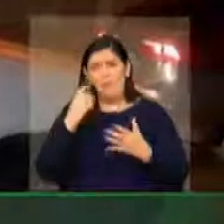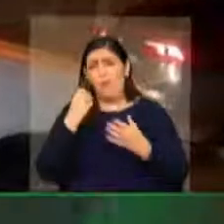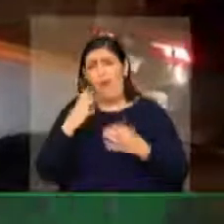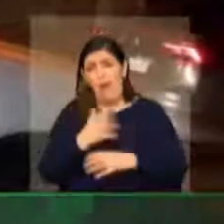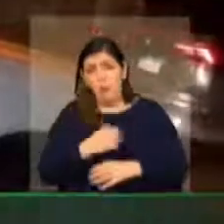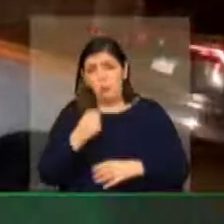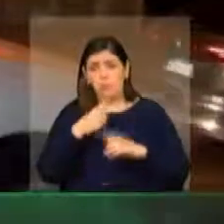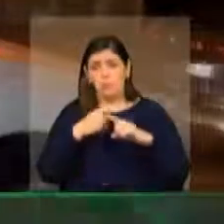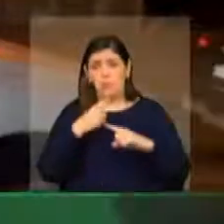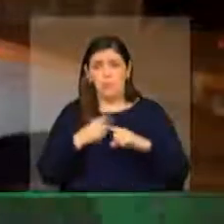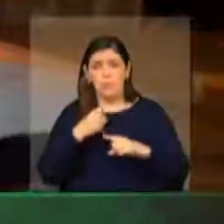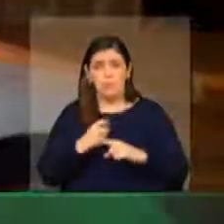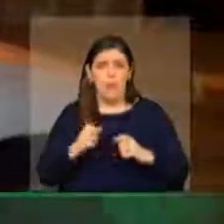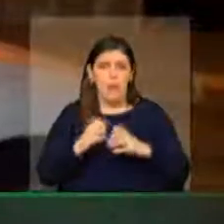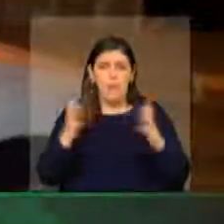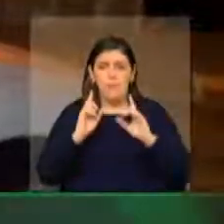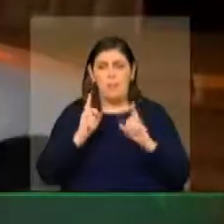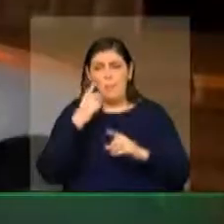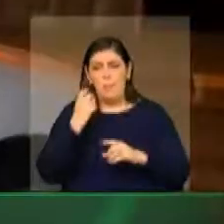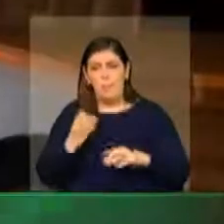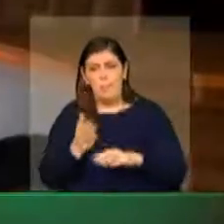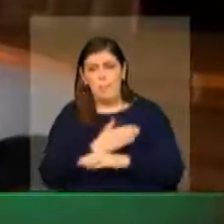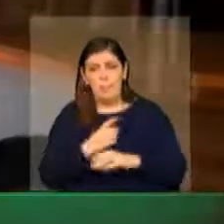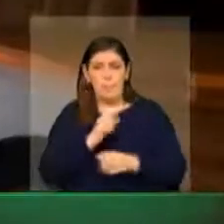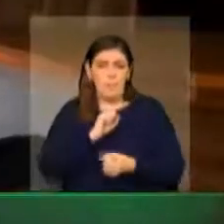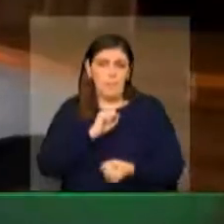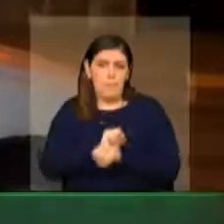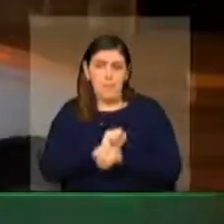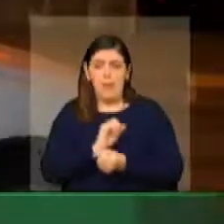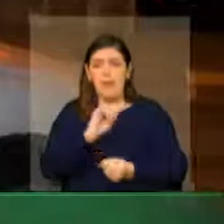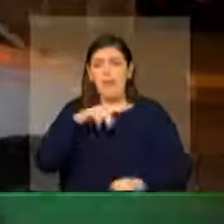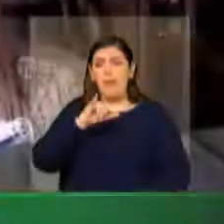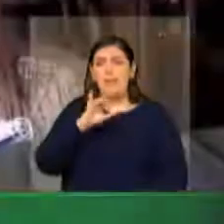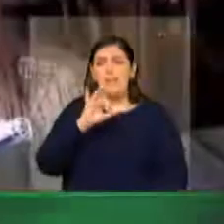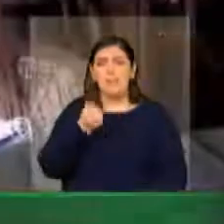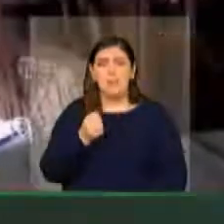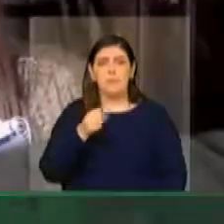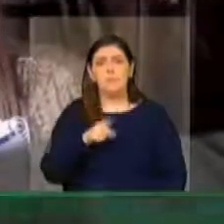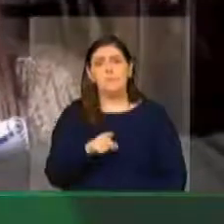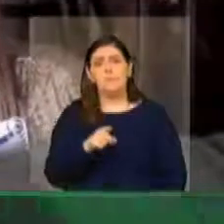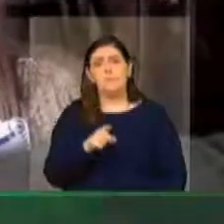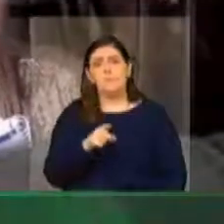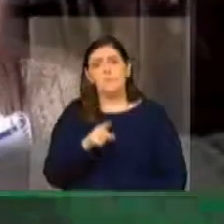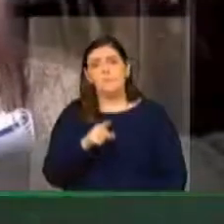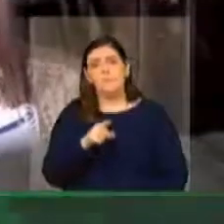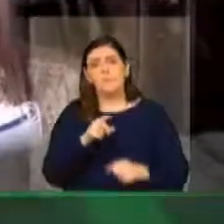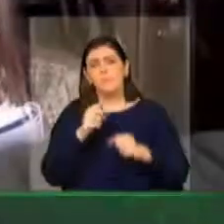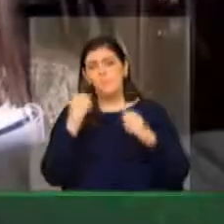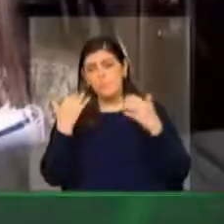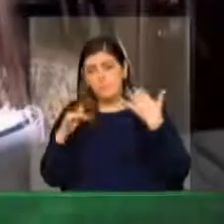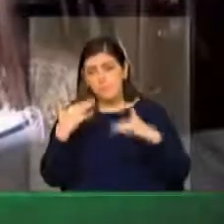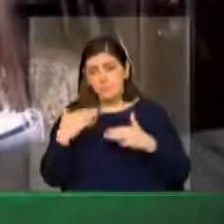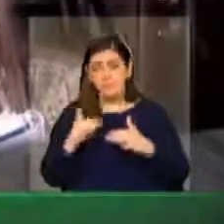sexual especialmente agravado y cumplirá privación de libertad en el INISA. En el caso del adolescente, se dispuso su